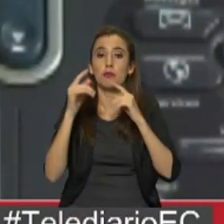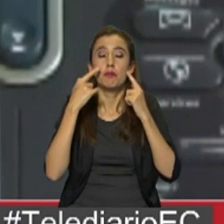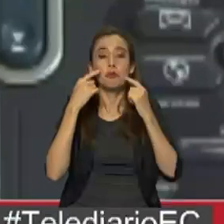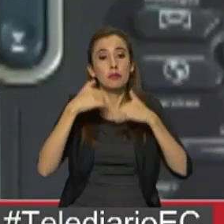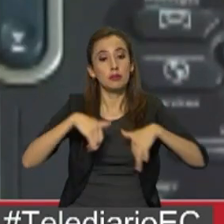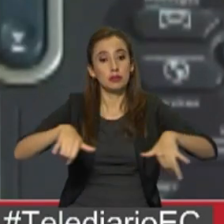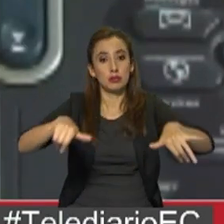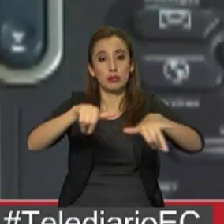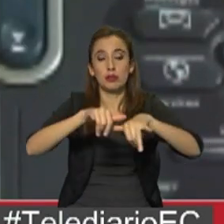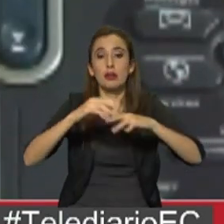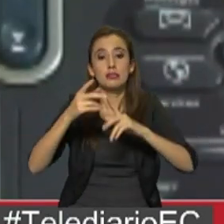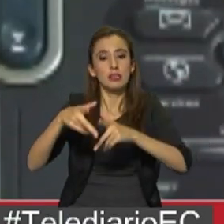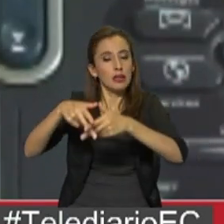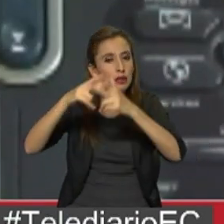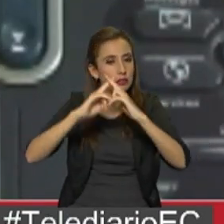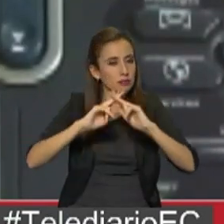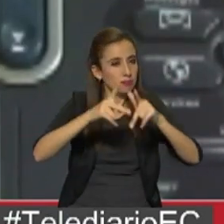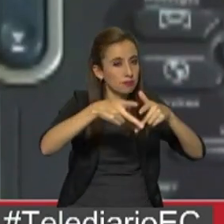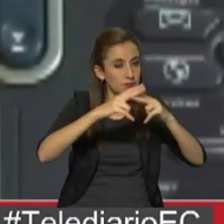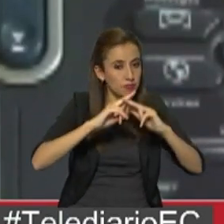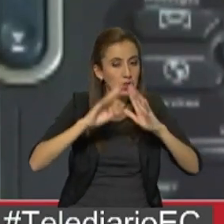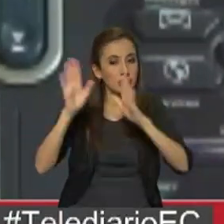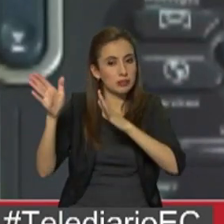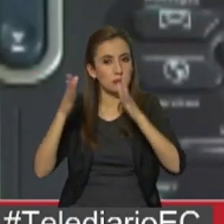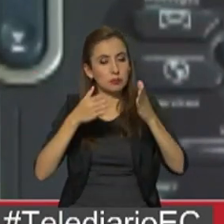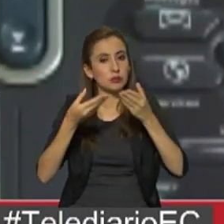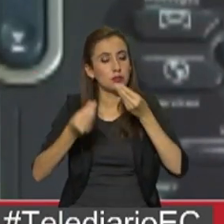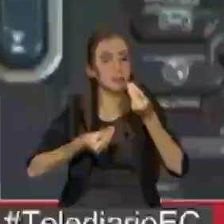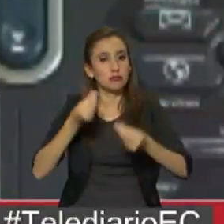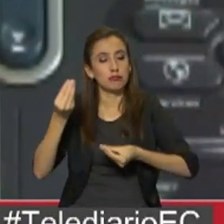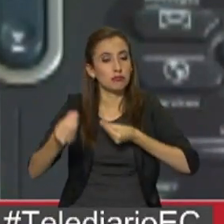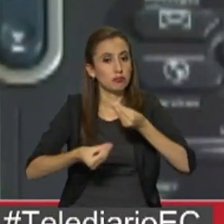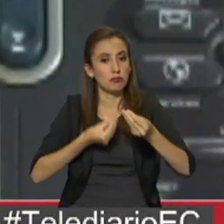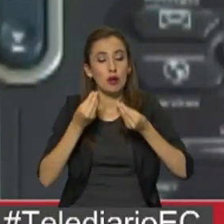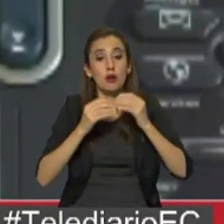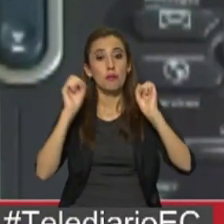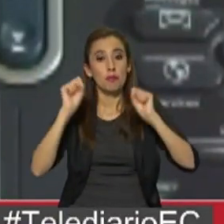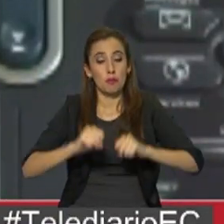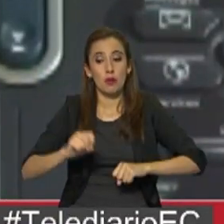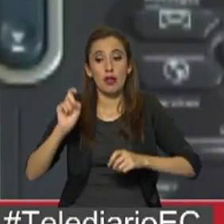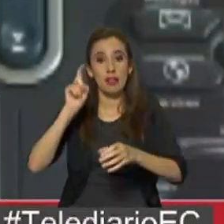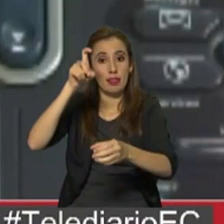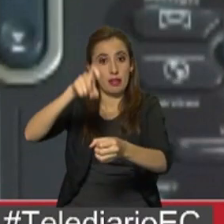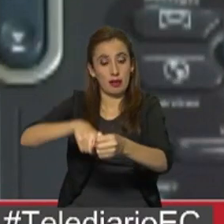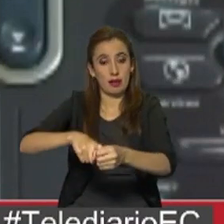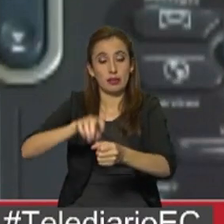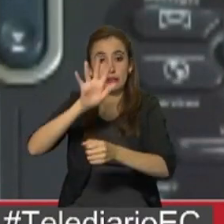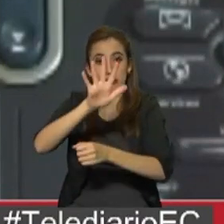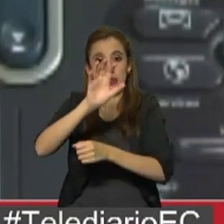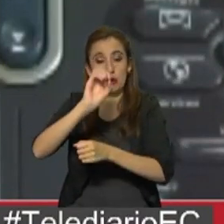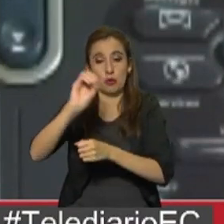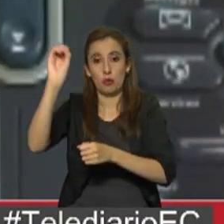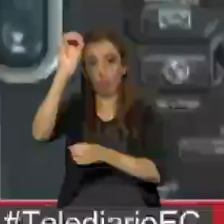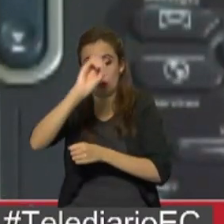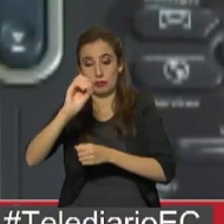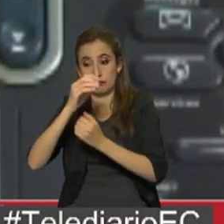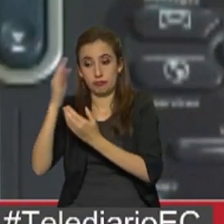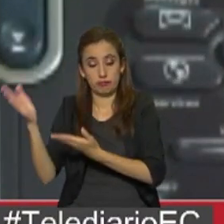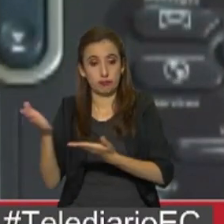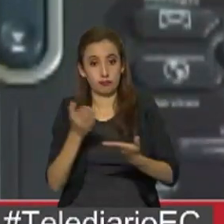los préstamos quirografarios es que fue que el afiliado pueda comprometer hasta un 50 por ciento de sus ingresos